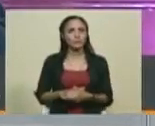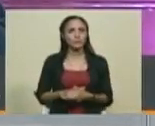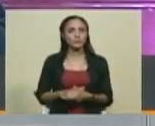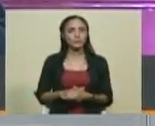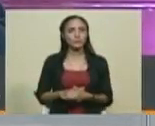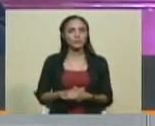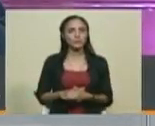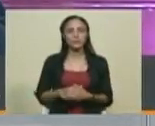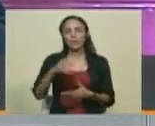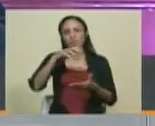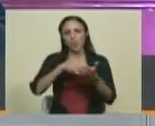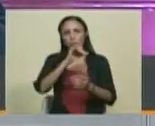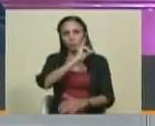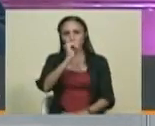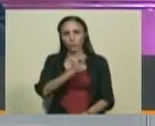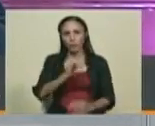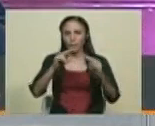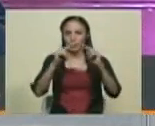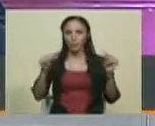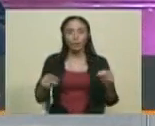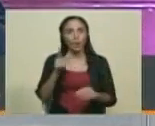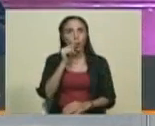en el estado Zulia. Es